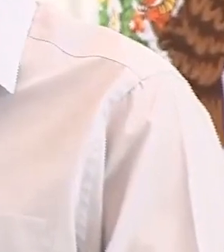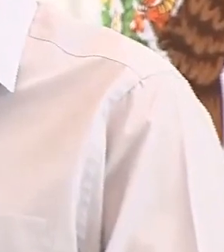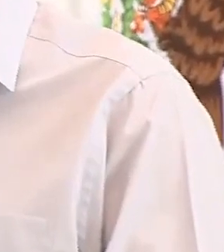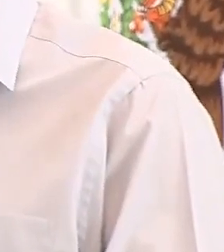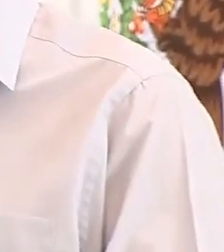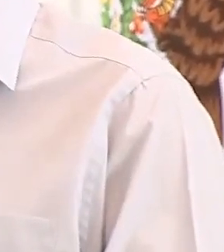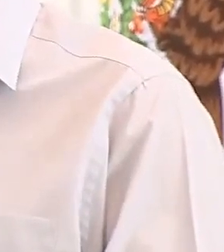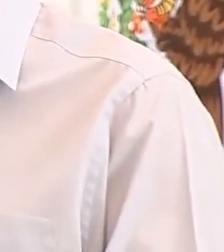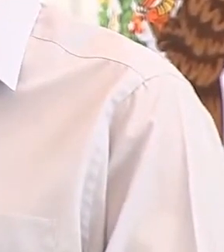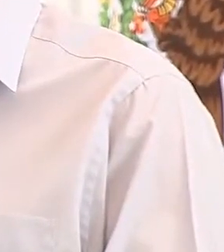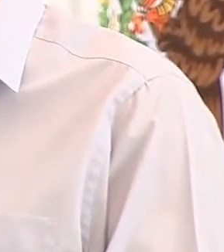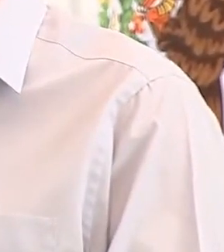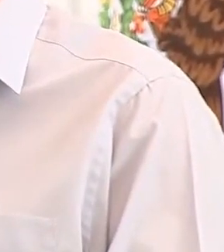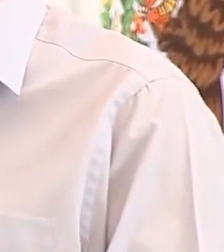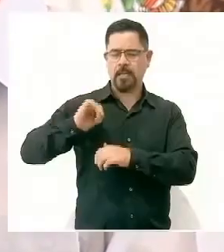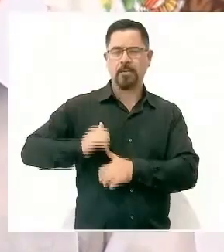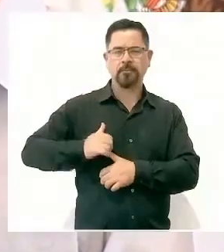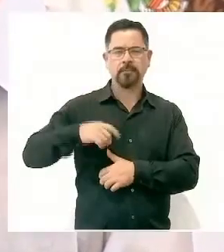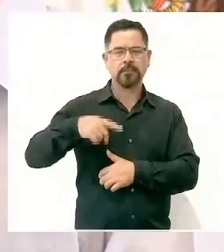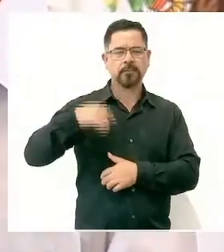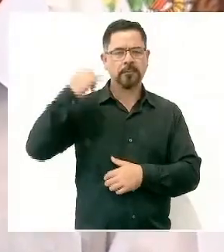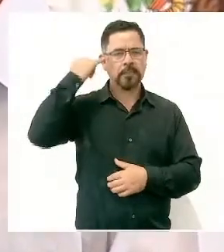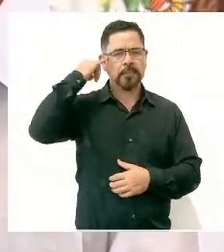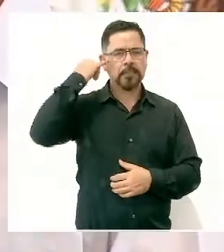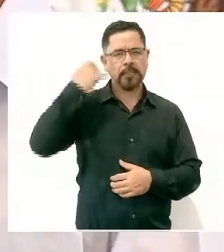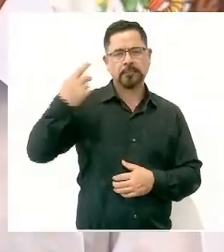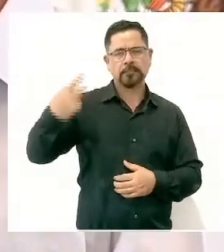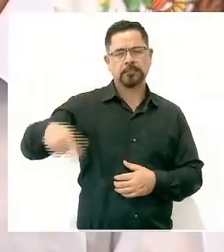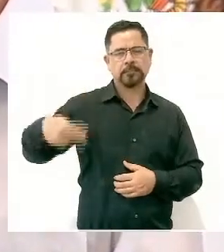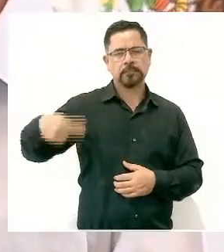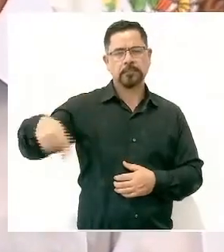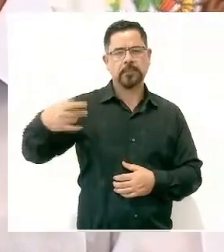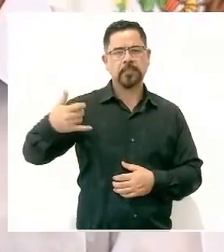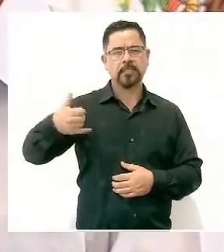autoridades tradicionales de los pueblos yaquis,